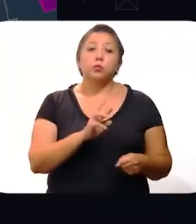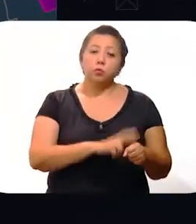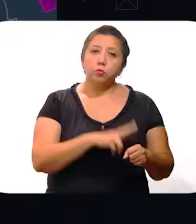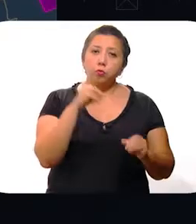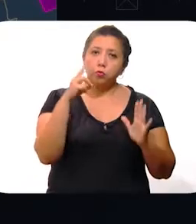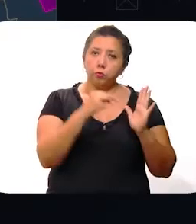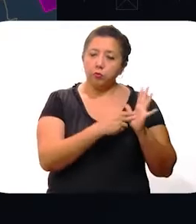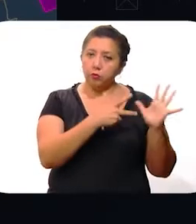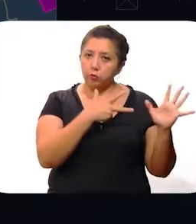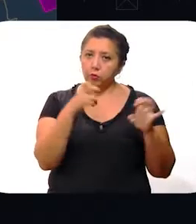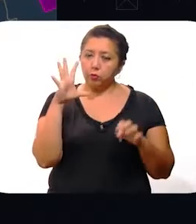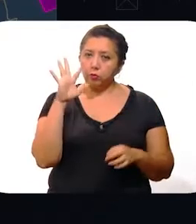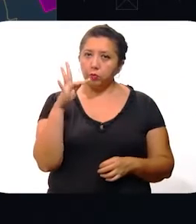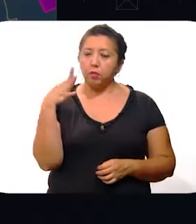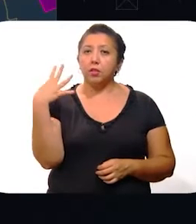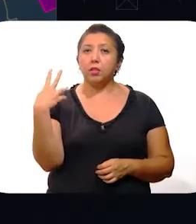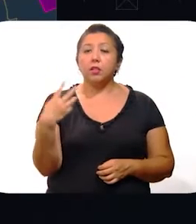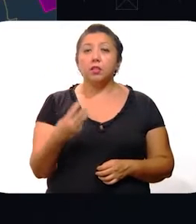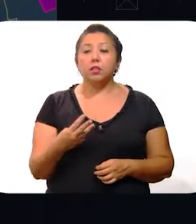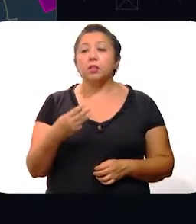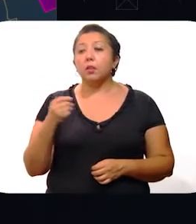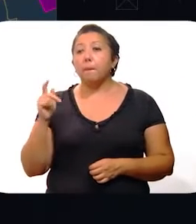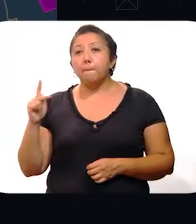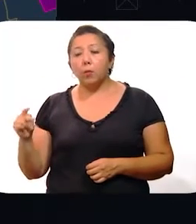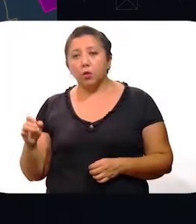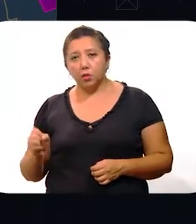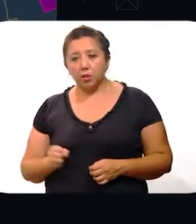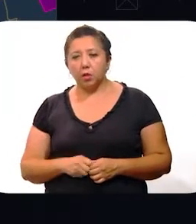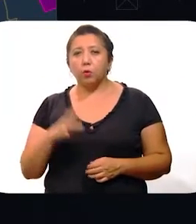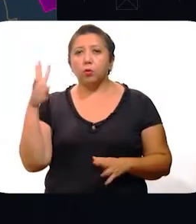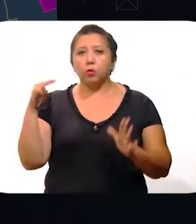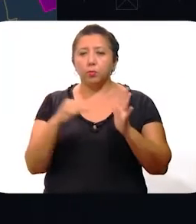sur 2.843, en la zona poniente